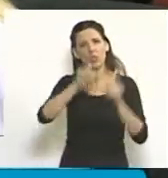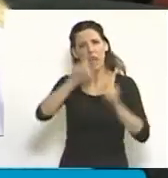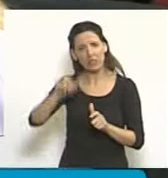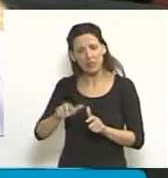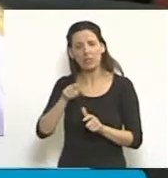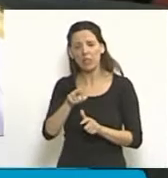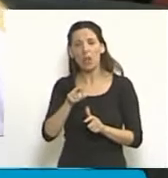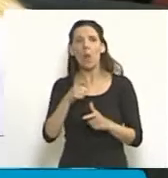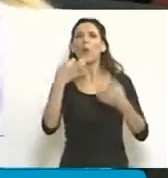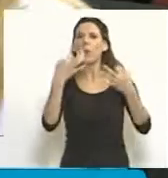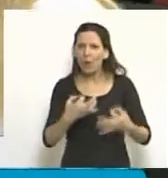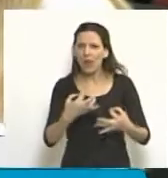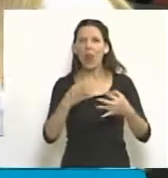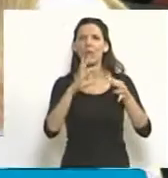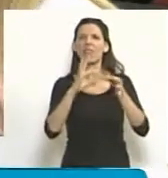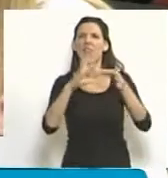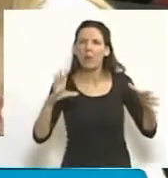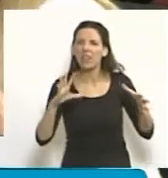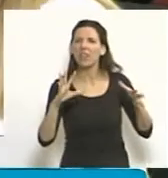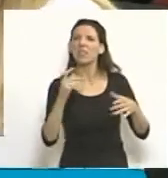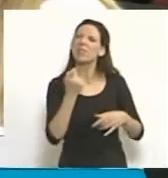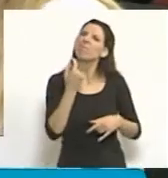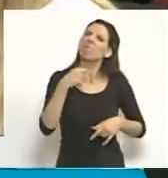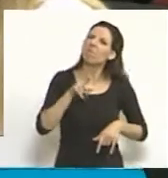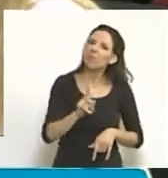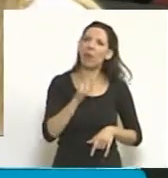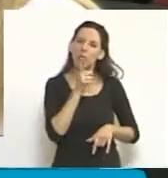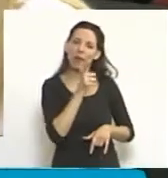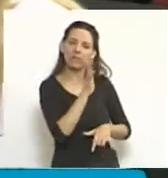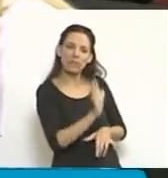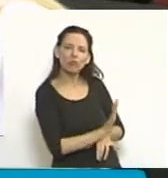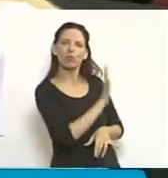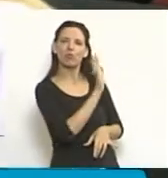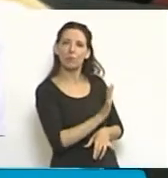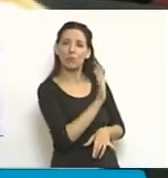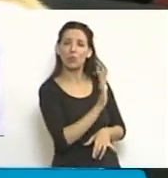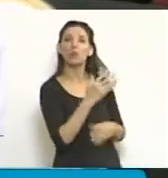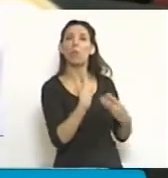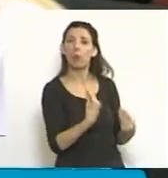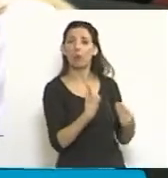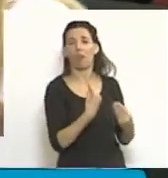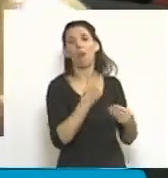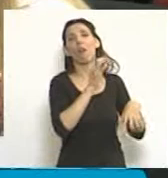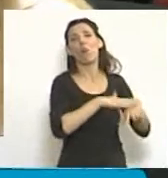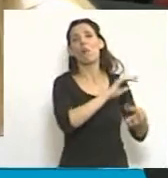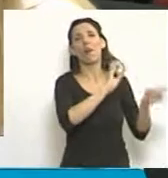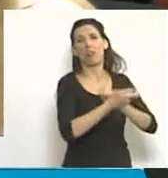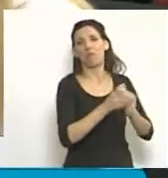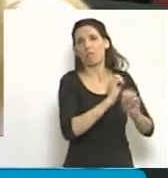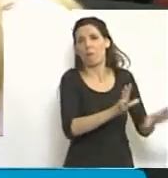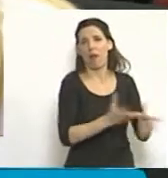ser probos e independientes, pero van a quedar bajo este paraguas de una reforma mala